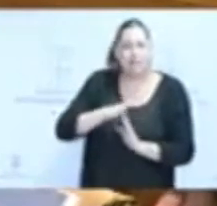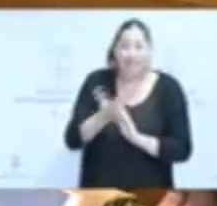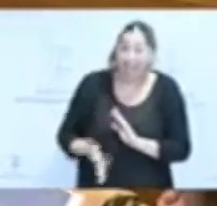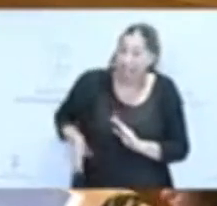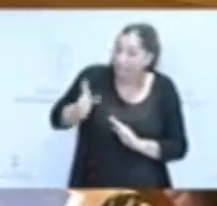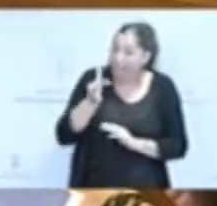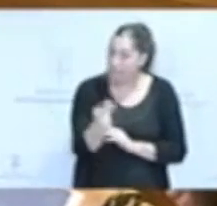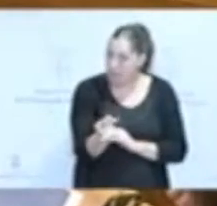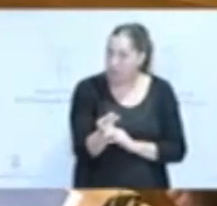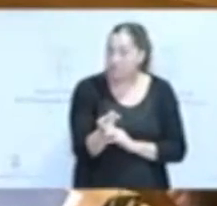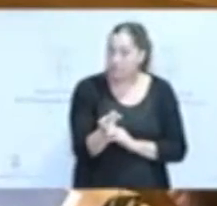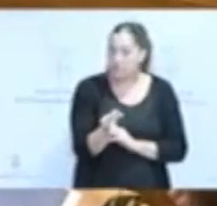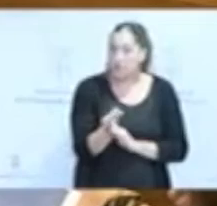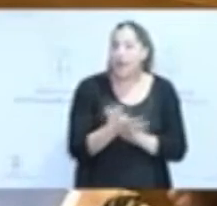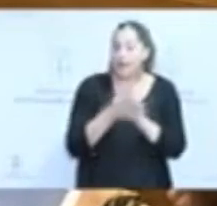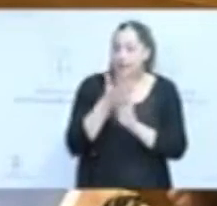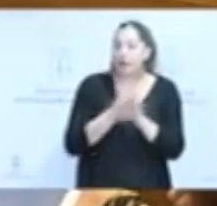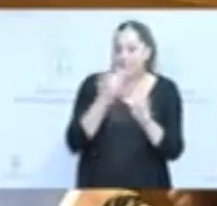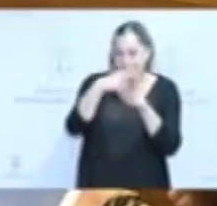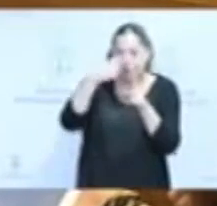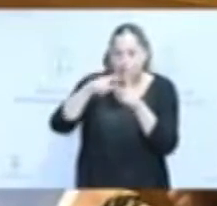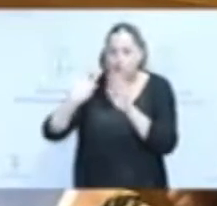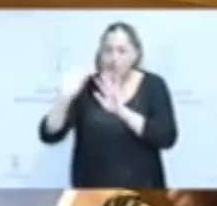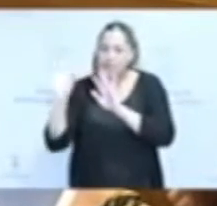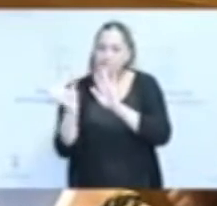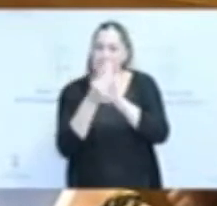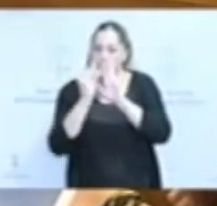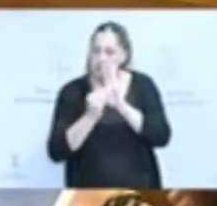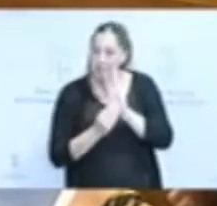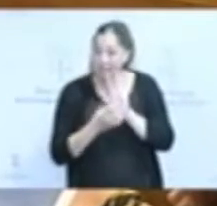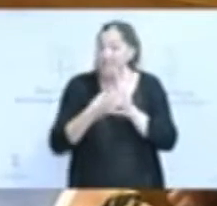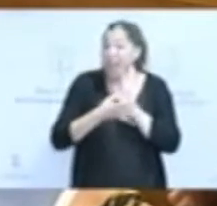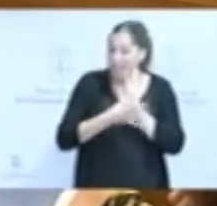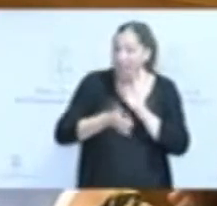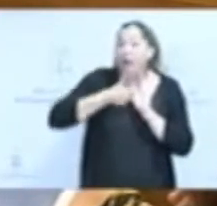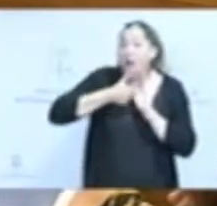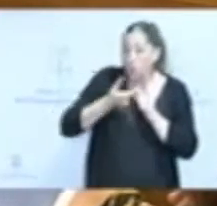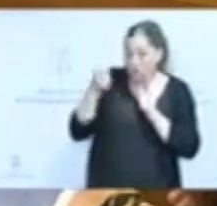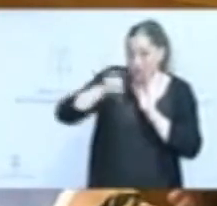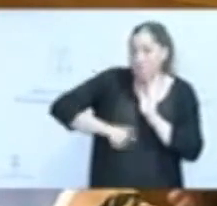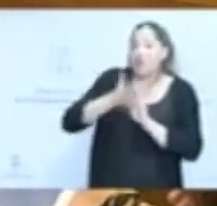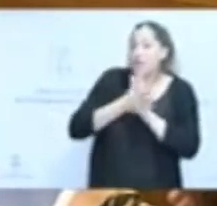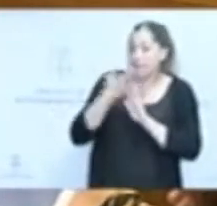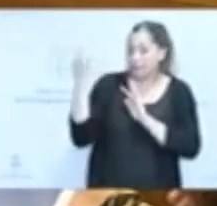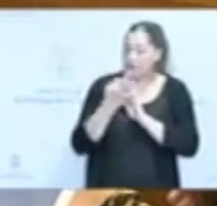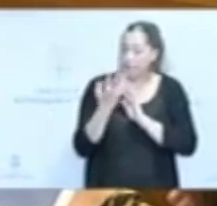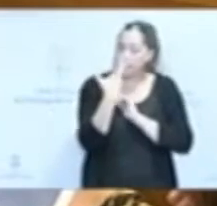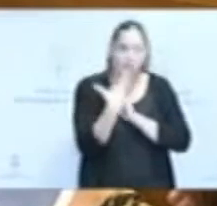que hay que hablar de más cosas como el tema de la calidad de las aguas. Y no, señora